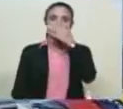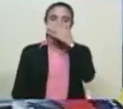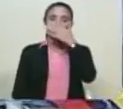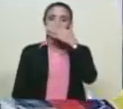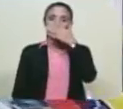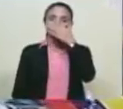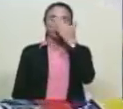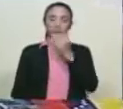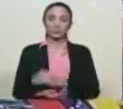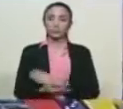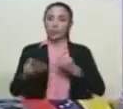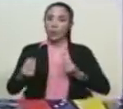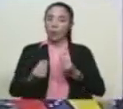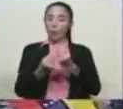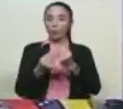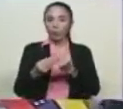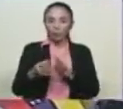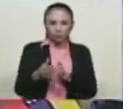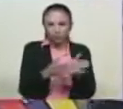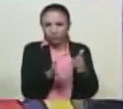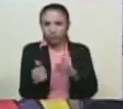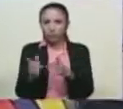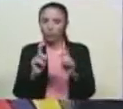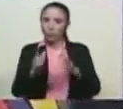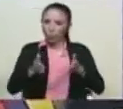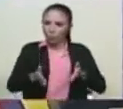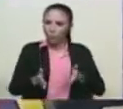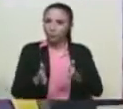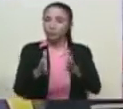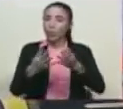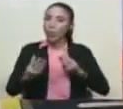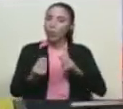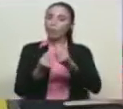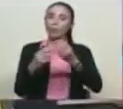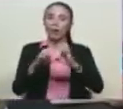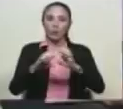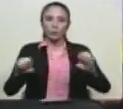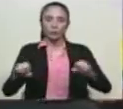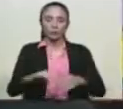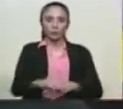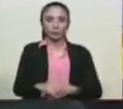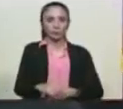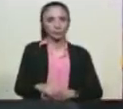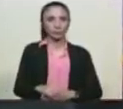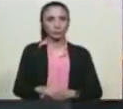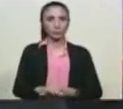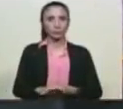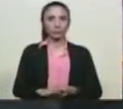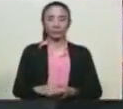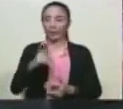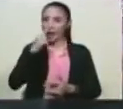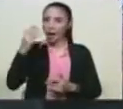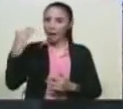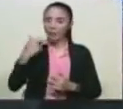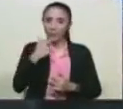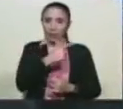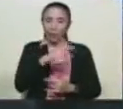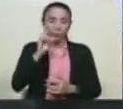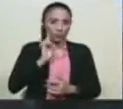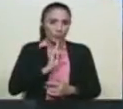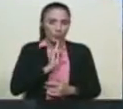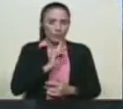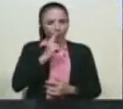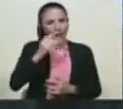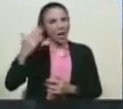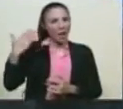pueblos caminan al mismo paso que camina la educación, dijo Simón Bolívar hace 200 años, y es verdad, el